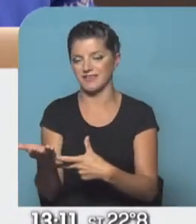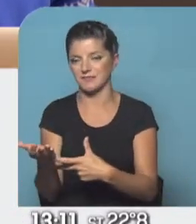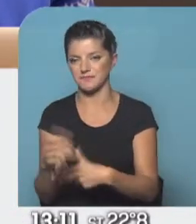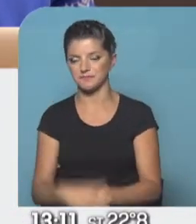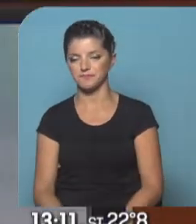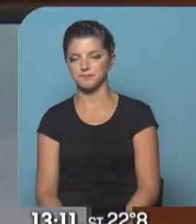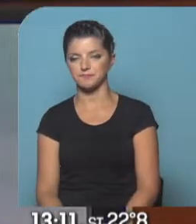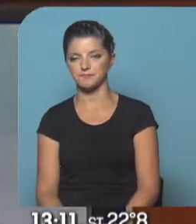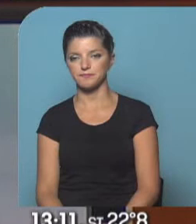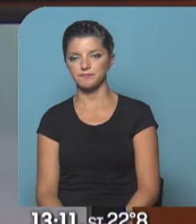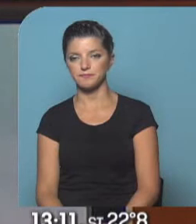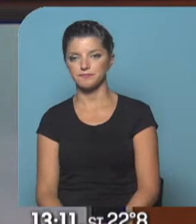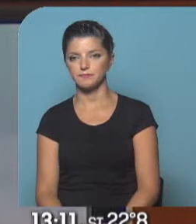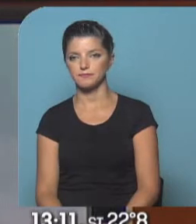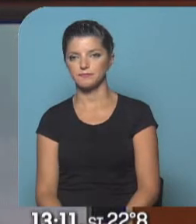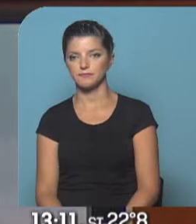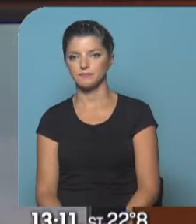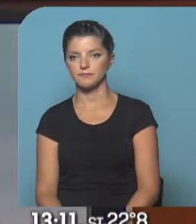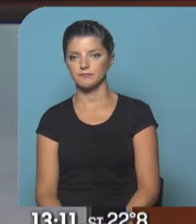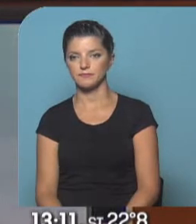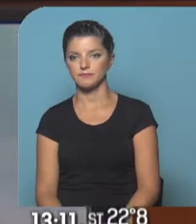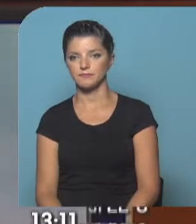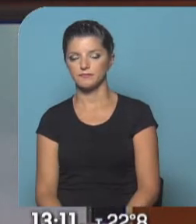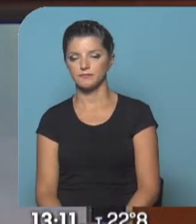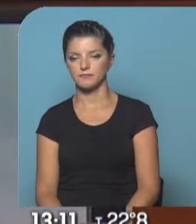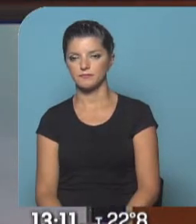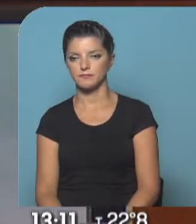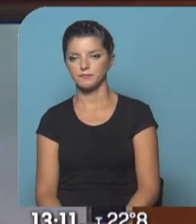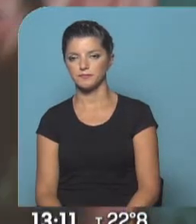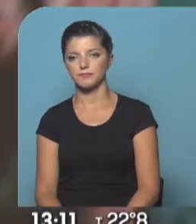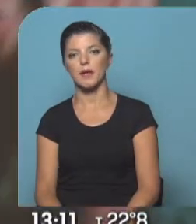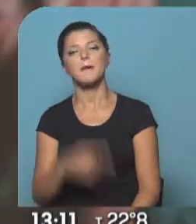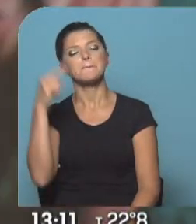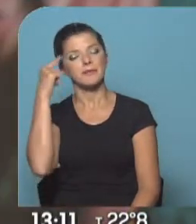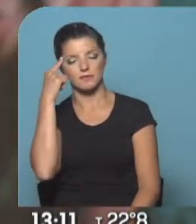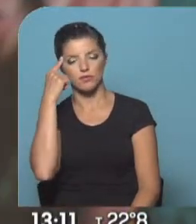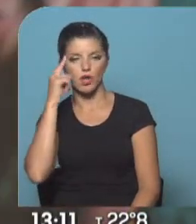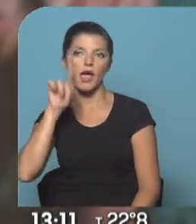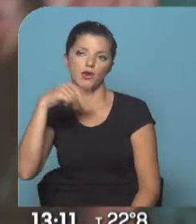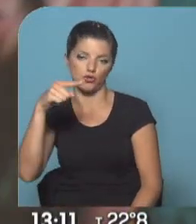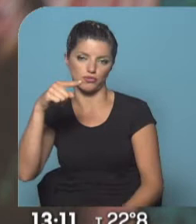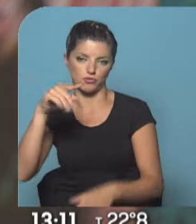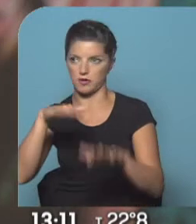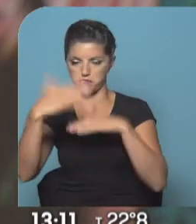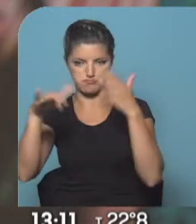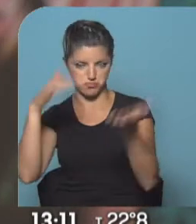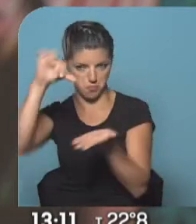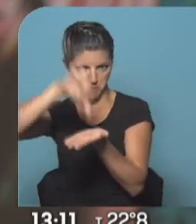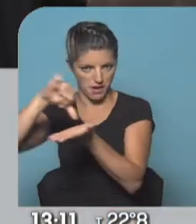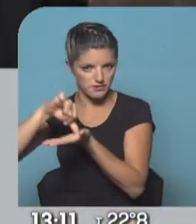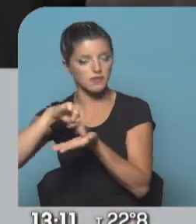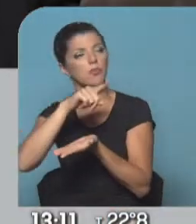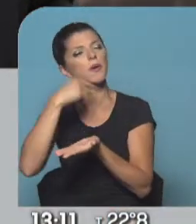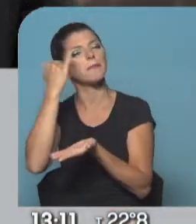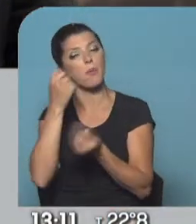Ezequiel, planteabas, pensando en los actores externos, digamos, a esta situación, planteabas bien el tema de